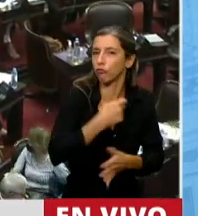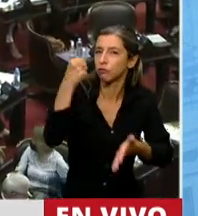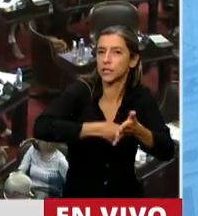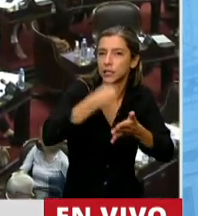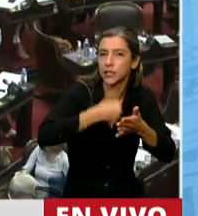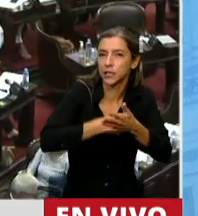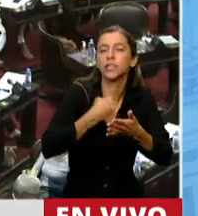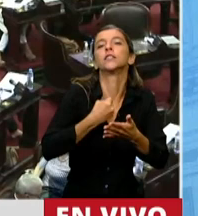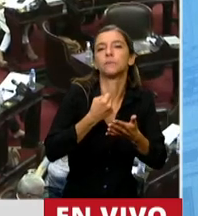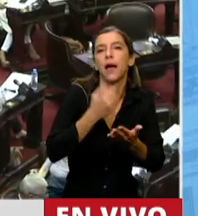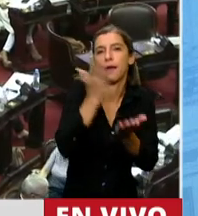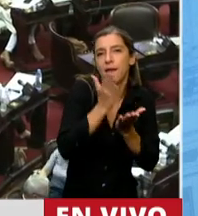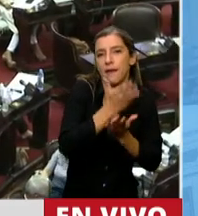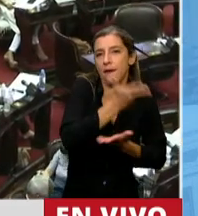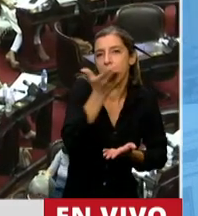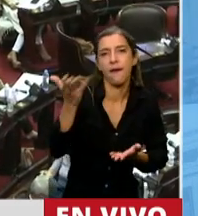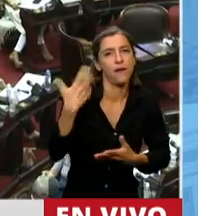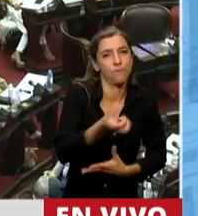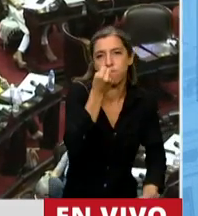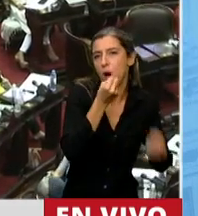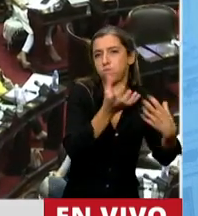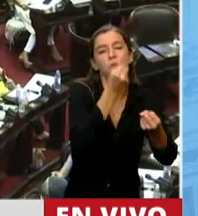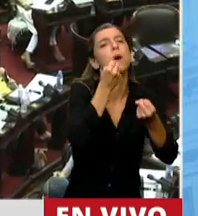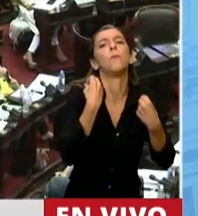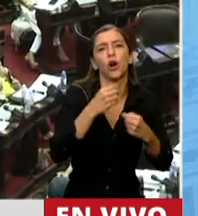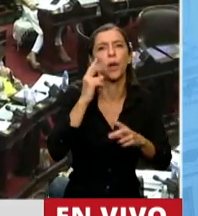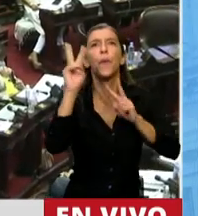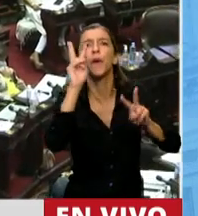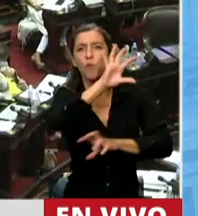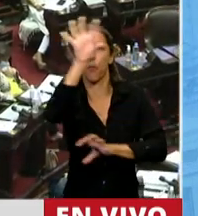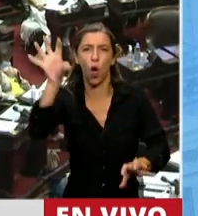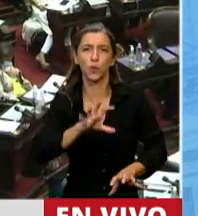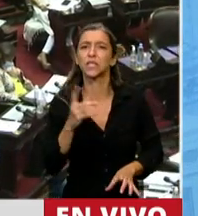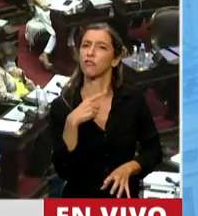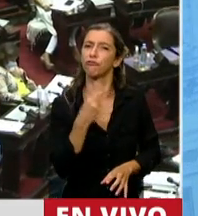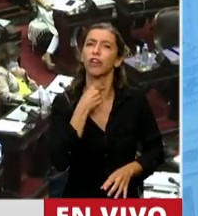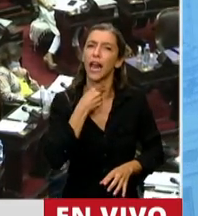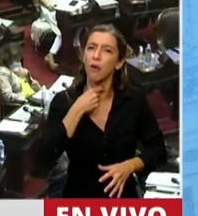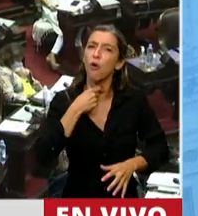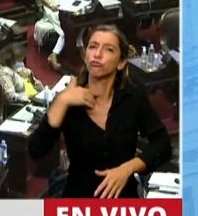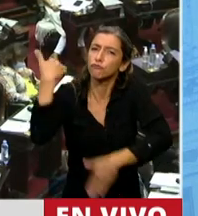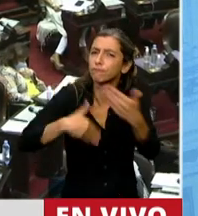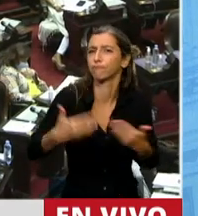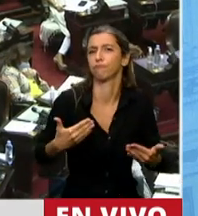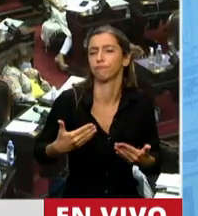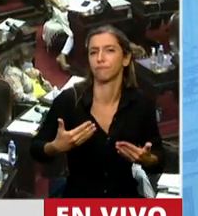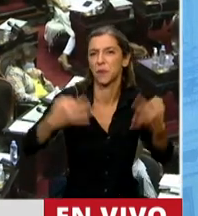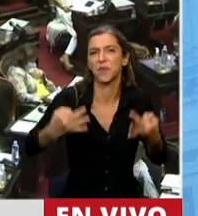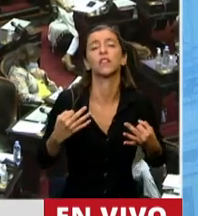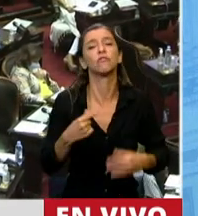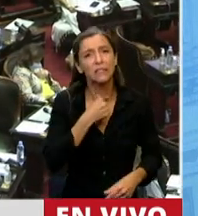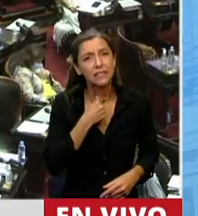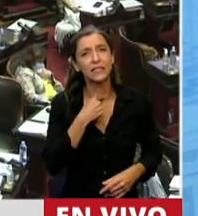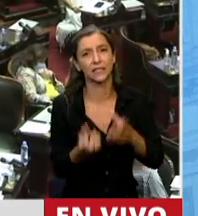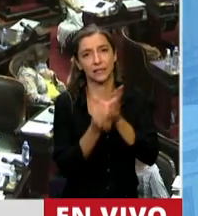todos los atropellos que hay en todas las provincias, y por todo eso queremos que funcione esta comisión tan